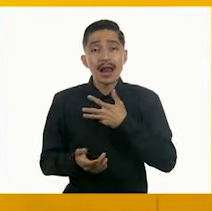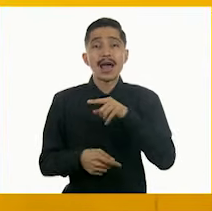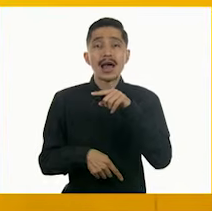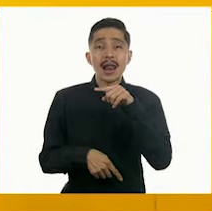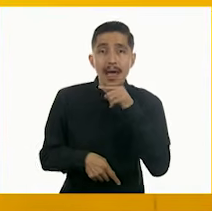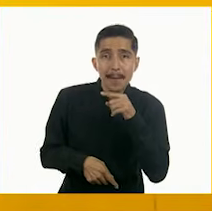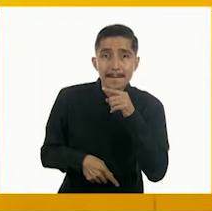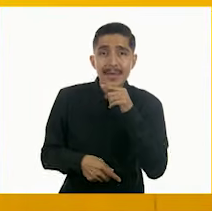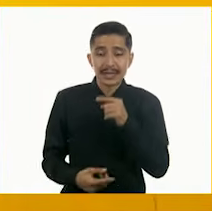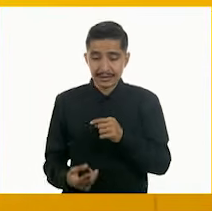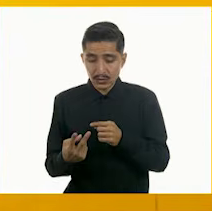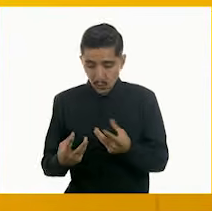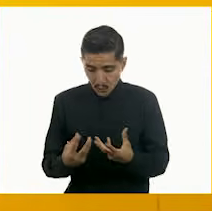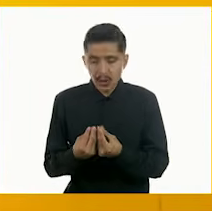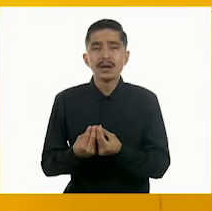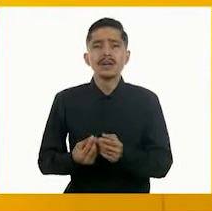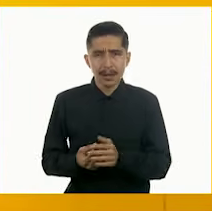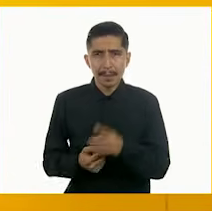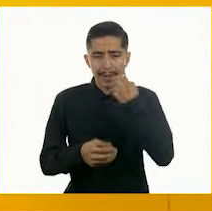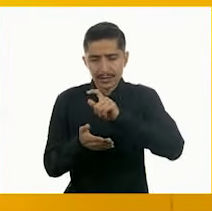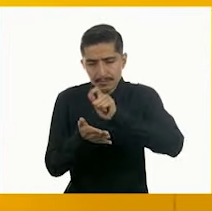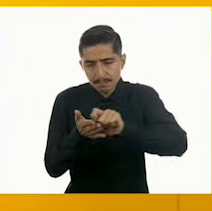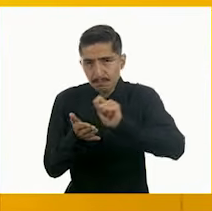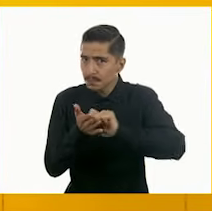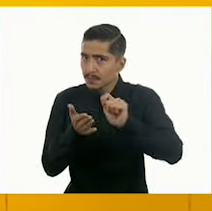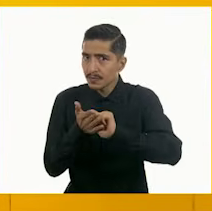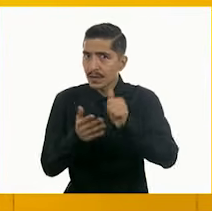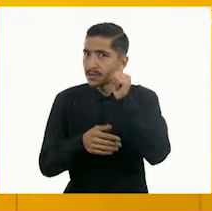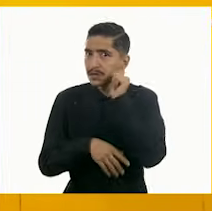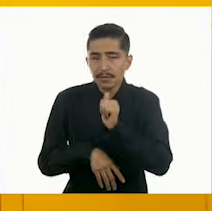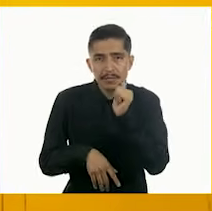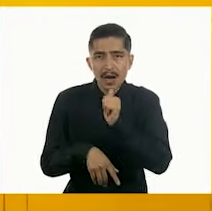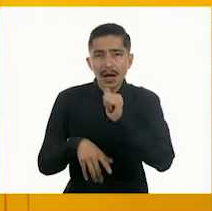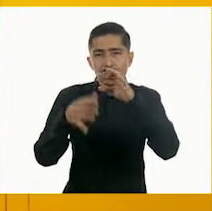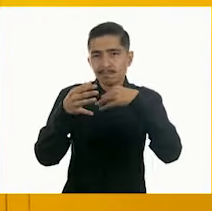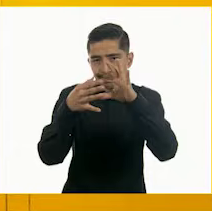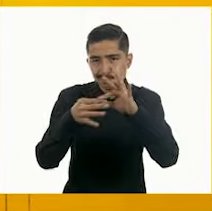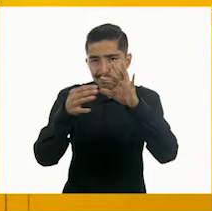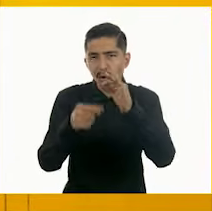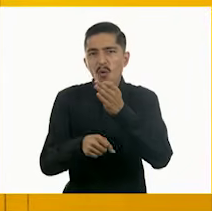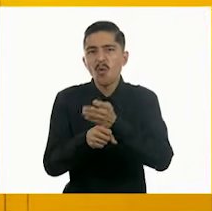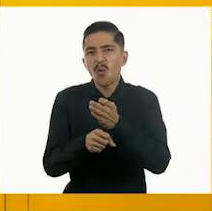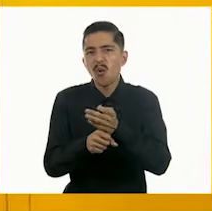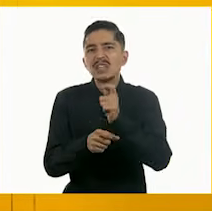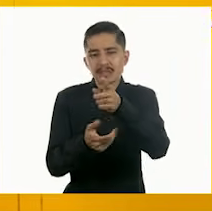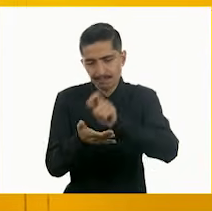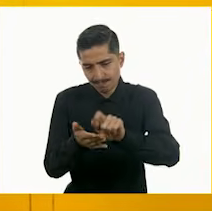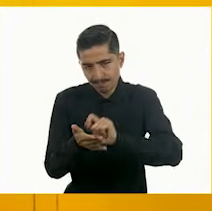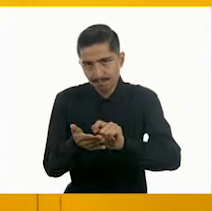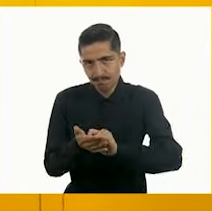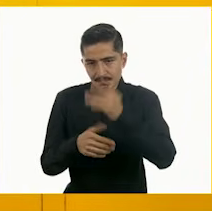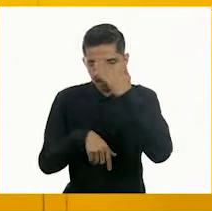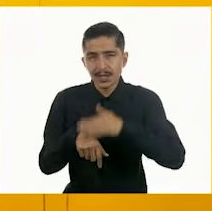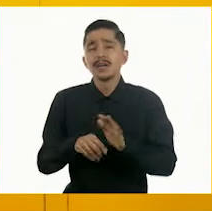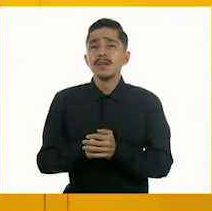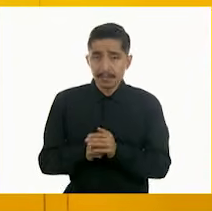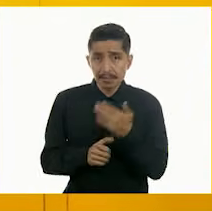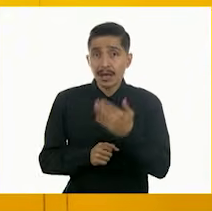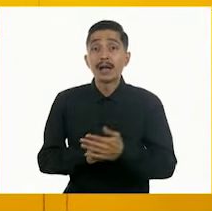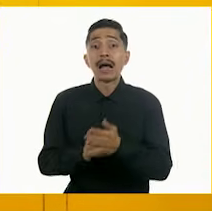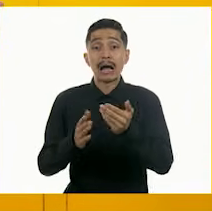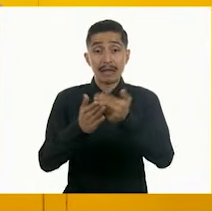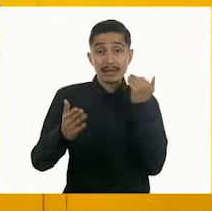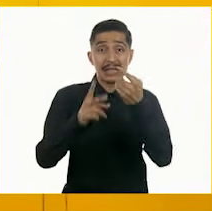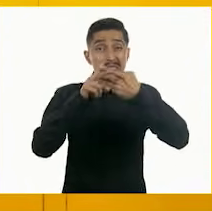lápiz para poder tomar nota de todo lo que vayamos viendo el día de hoy. ¿De acuerdo? Muy bien. ahora recuerden que antes de